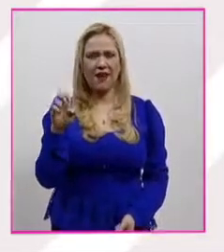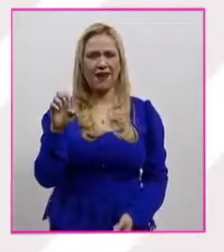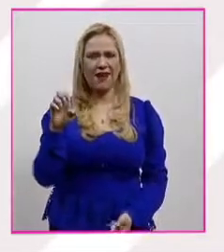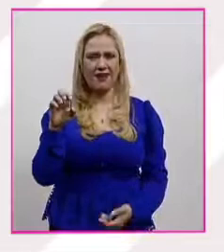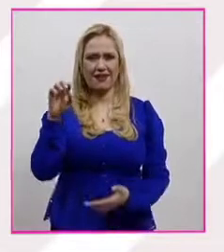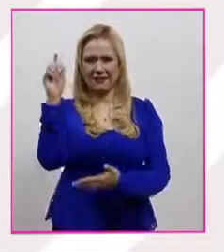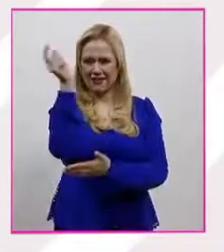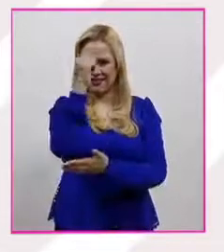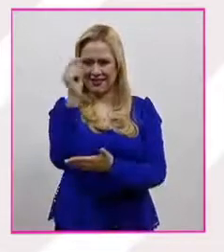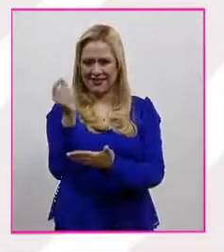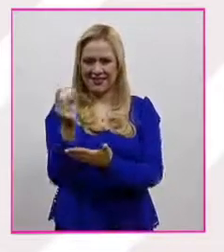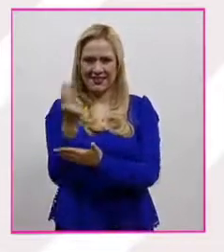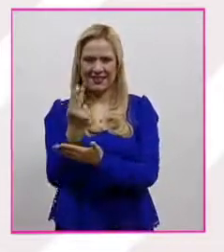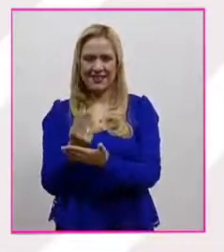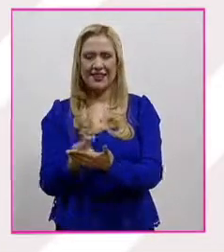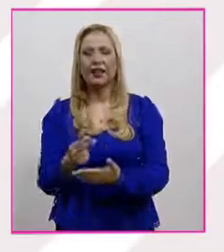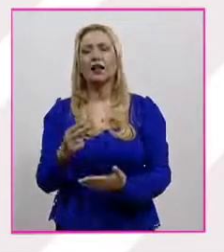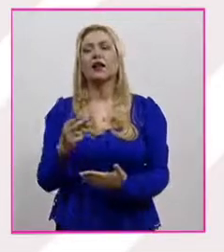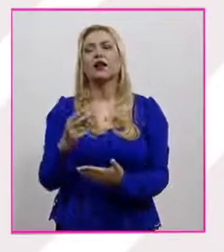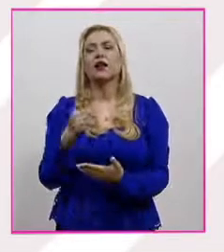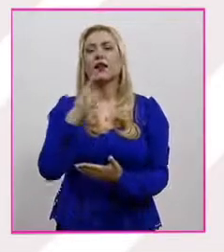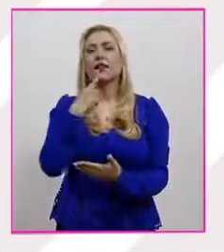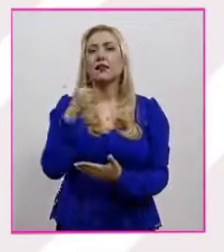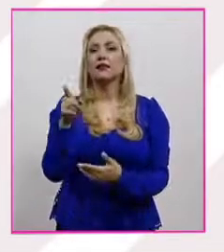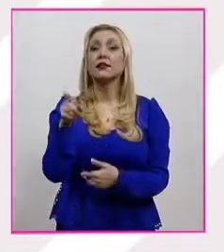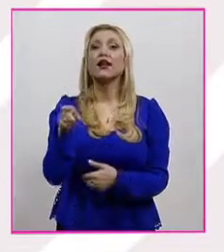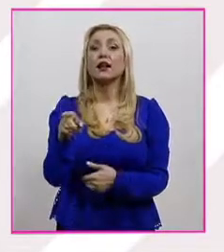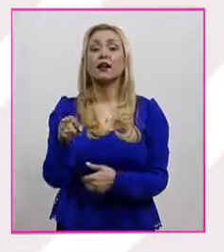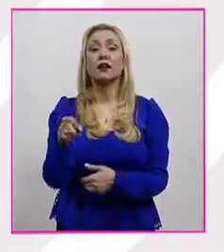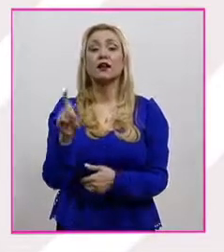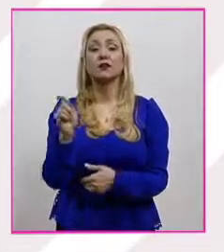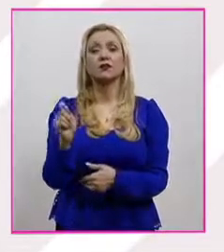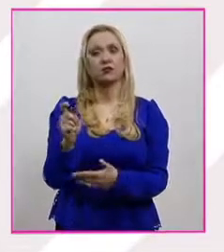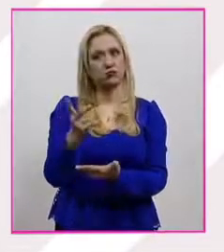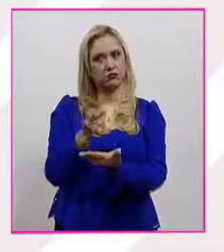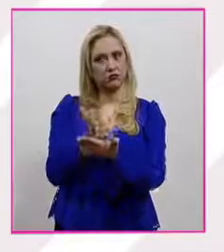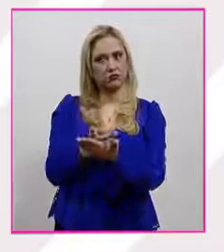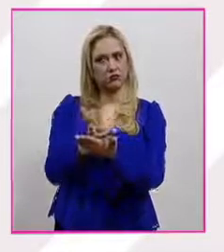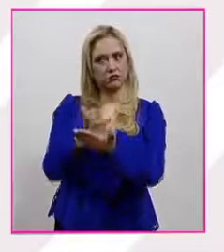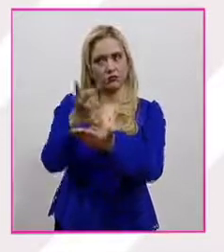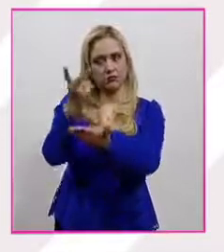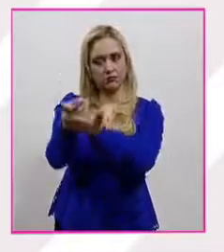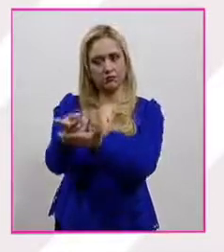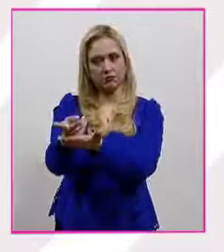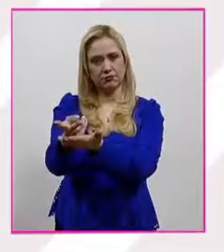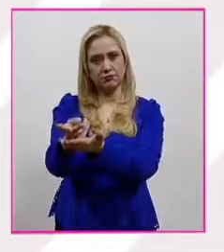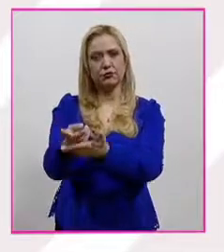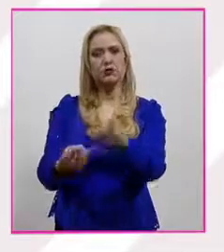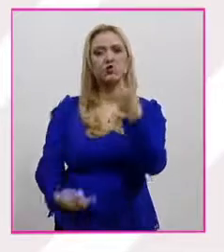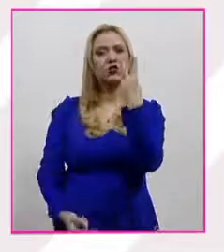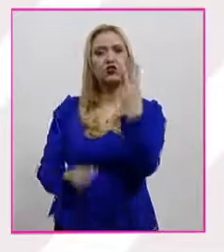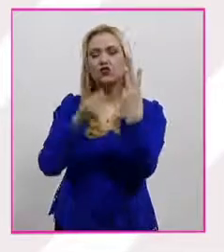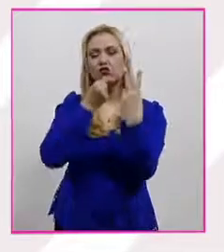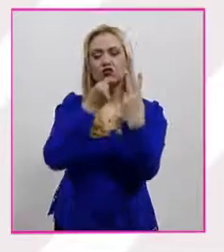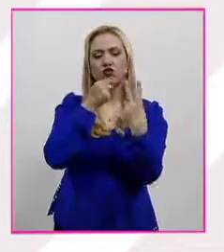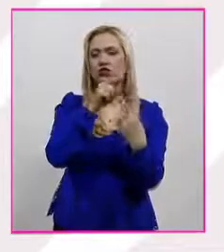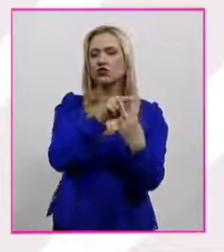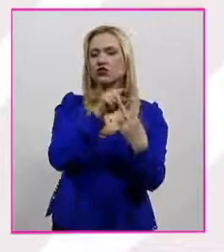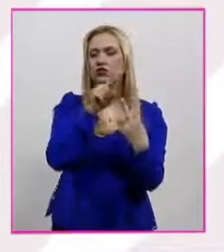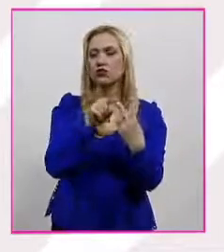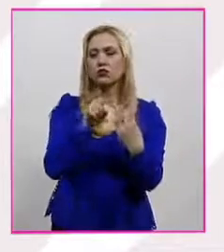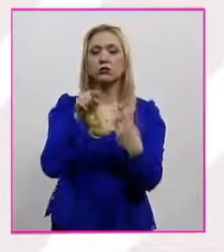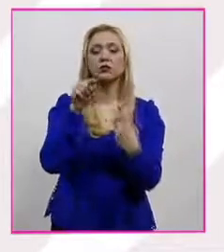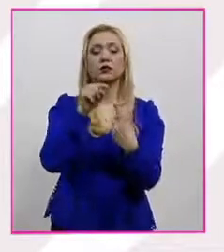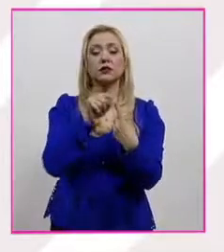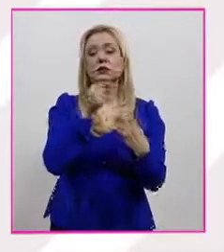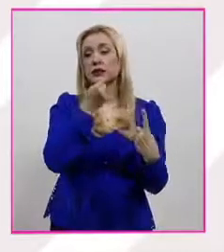infografías, en donde hablaban del mérito, ¿no? Y ponían la vida de dos niños, ¿no? Y cómo